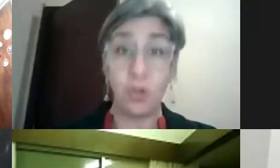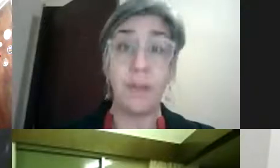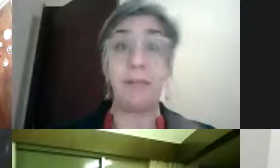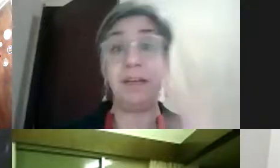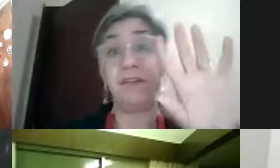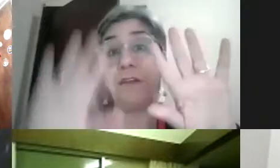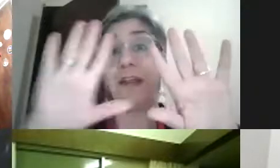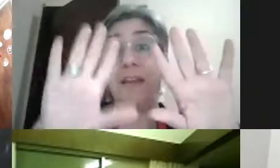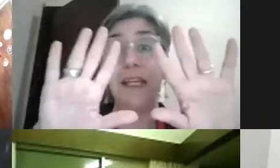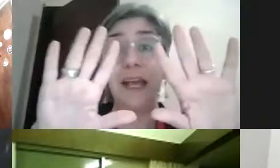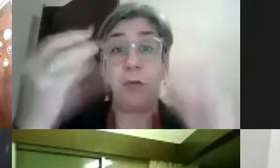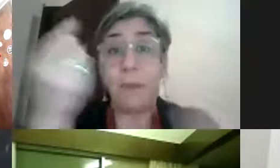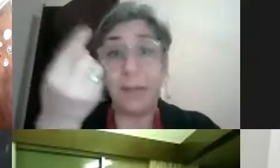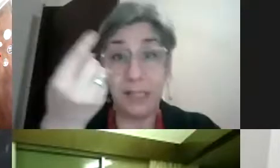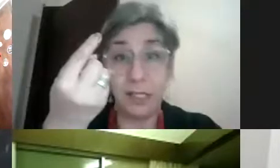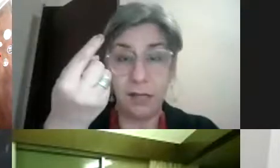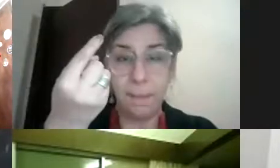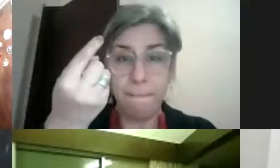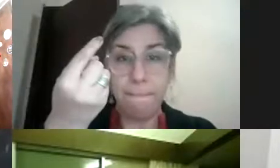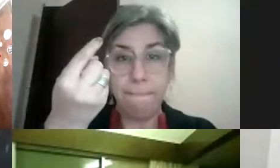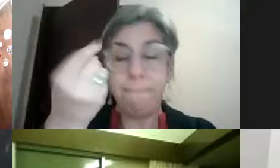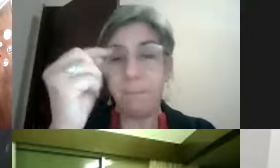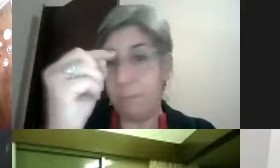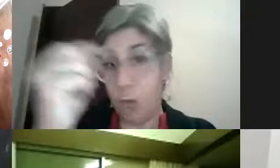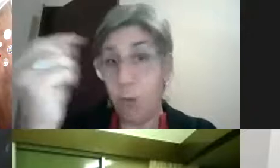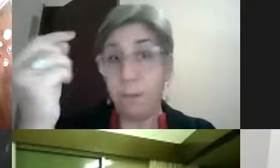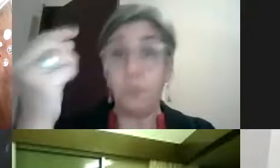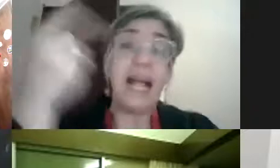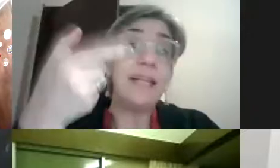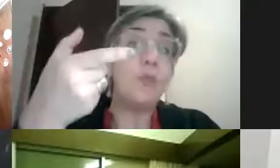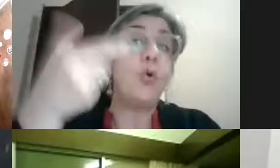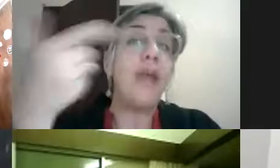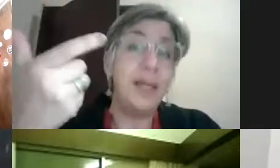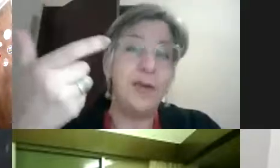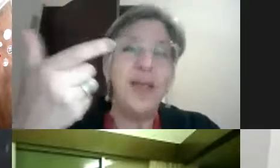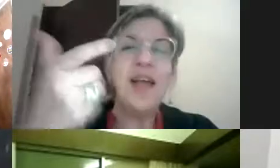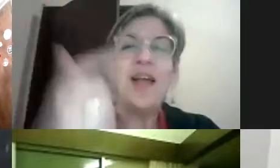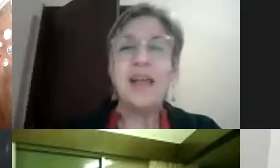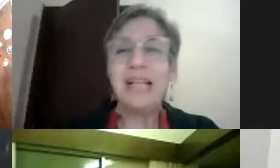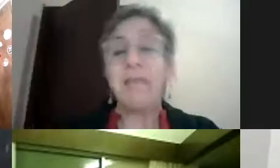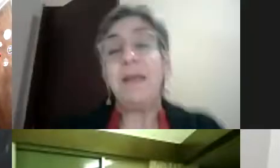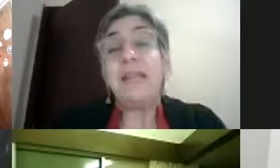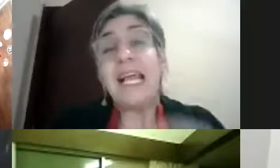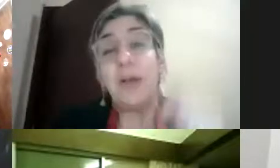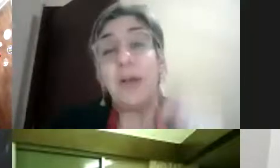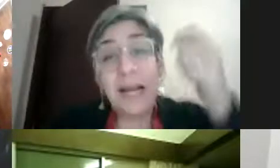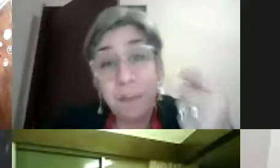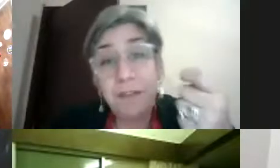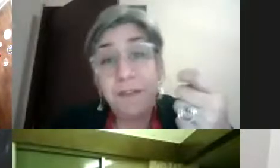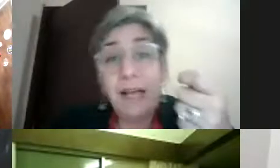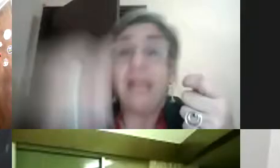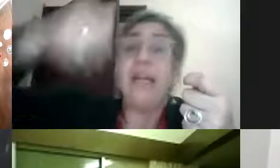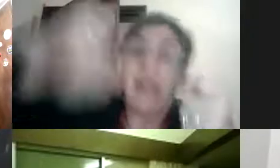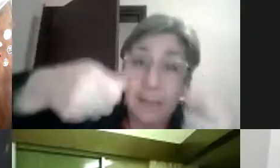Flex? Que toman Perifar orfenadrina en una pastilla. ¿No? Sí. Un relajante muscular y tenés que comprarte